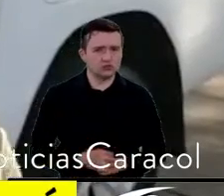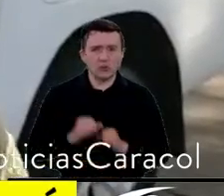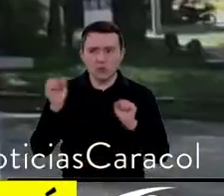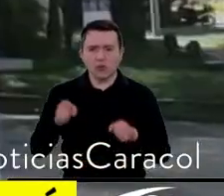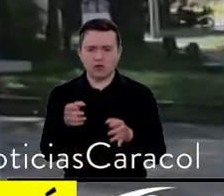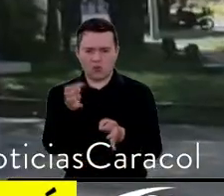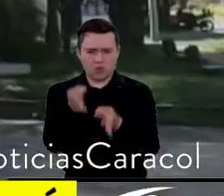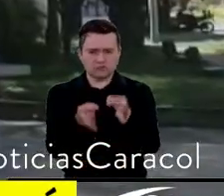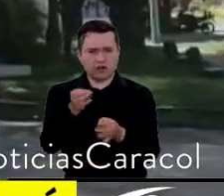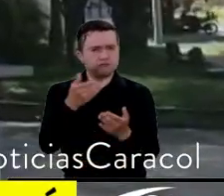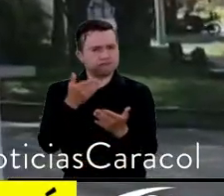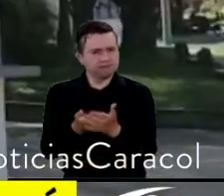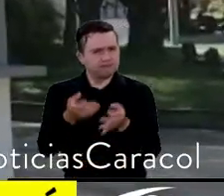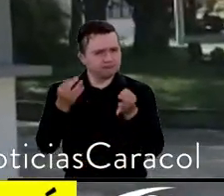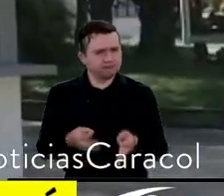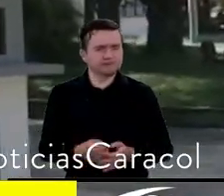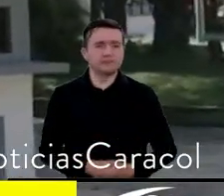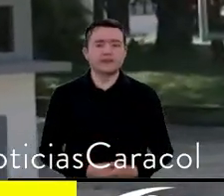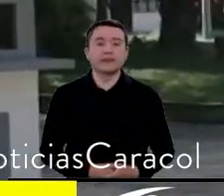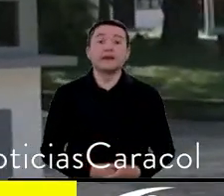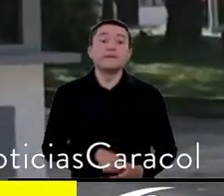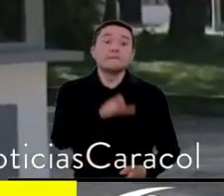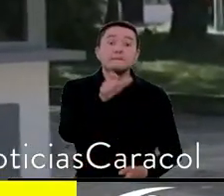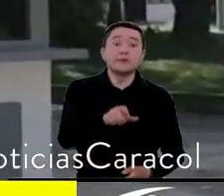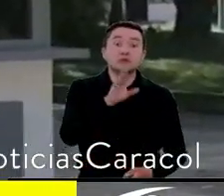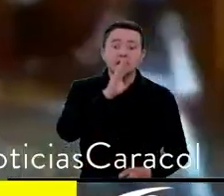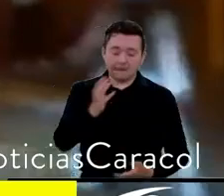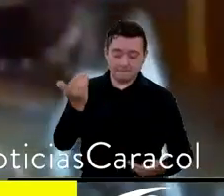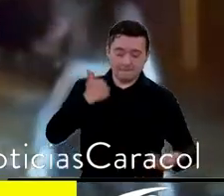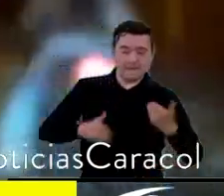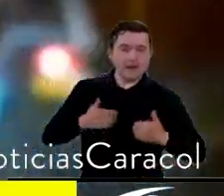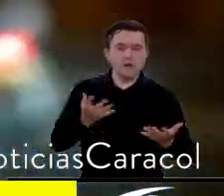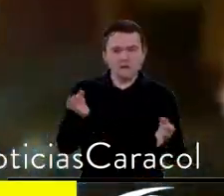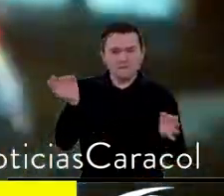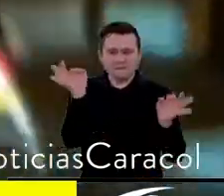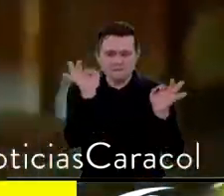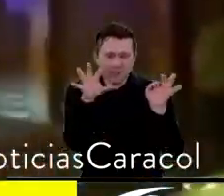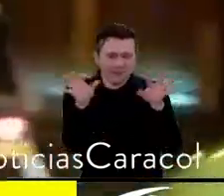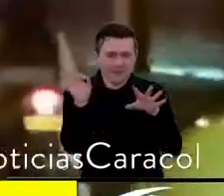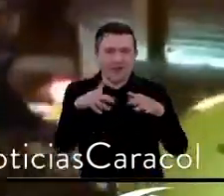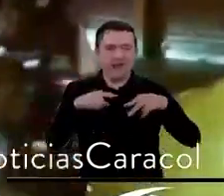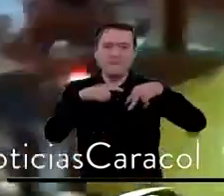este hecho. El uniformado que resultó herido por esquirlas en sus piernas se recupera satisfactoriamente.